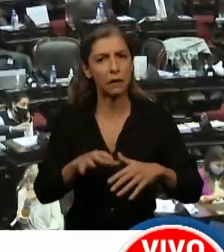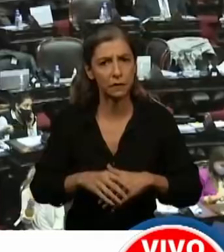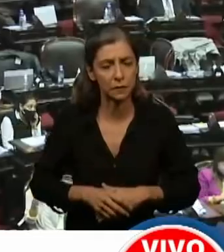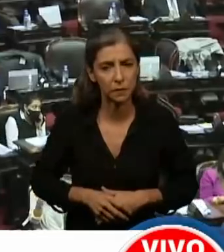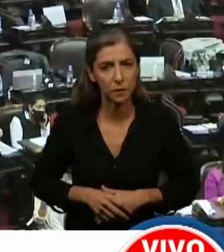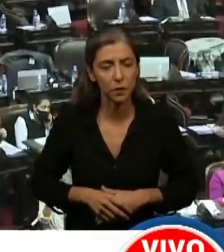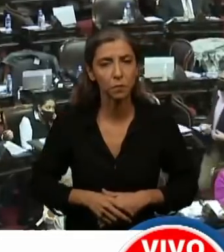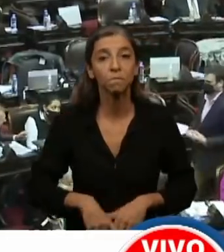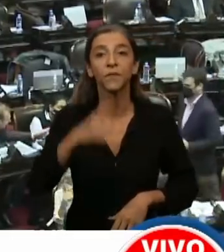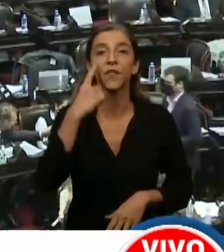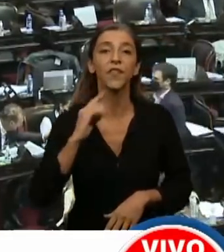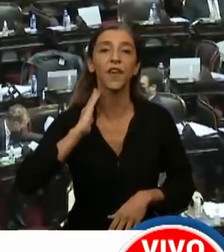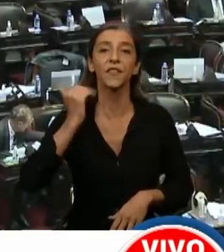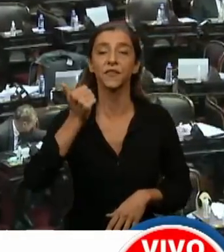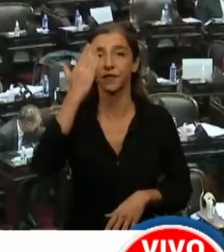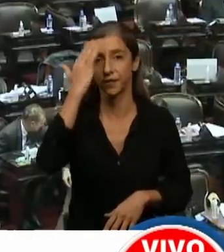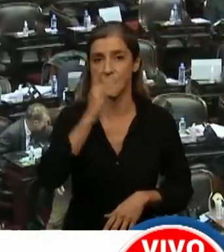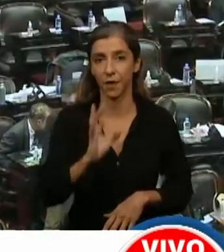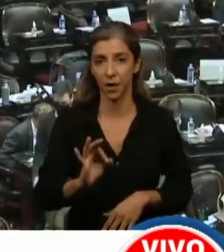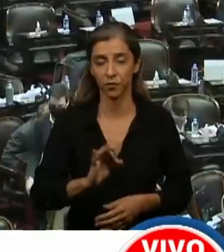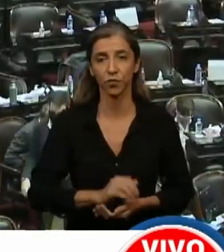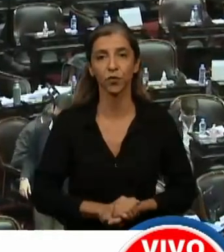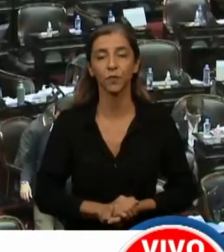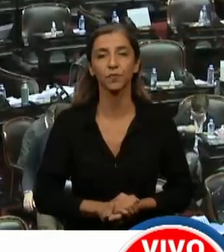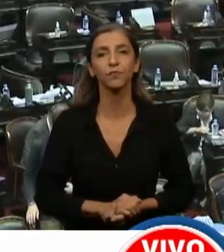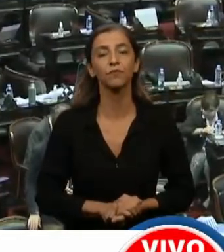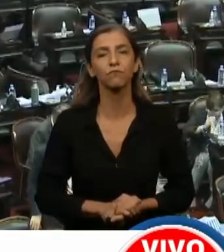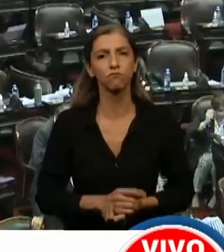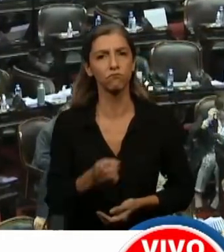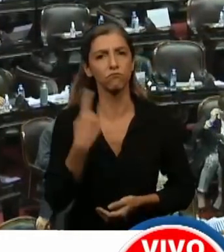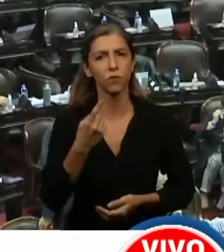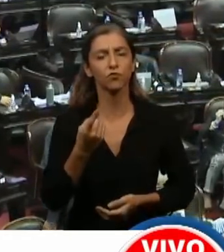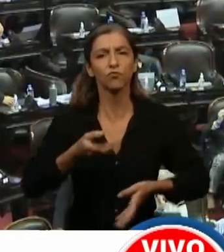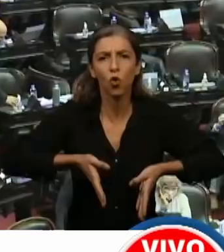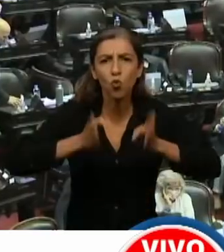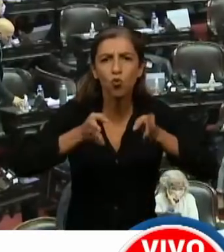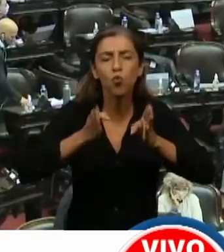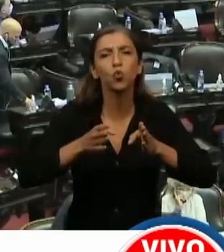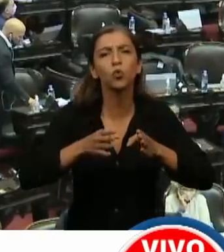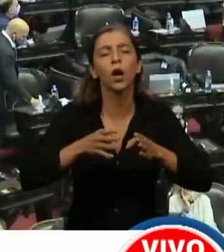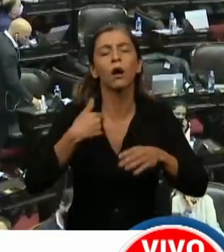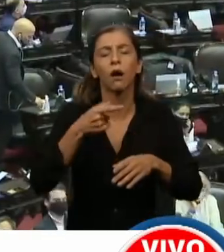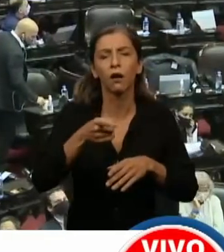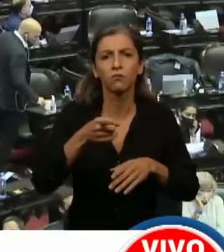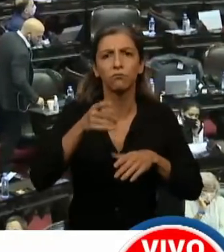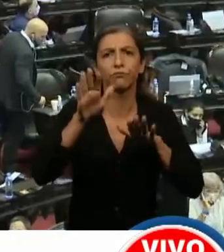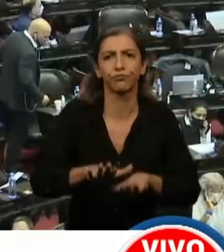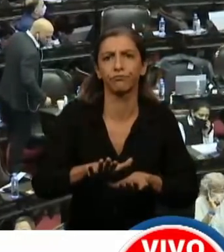El día 16 de marzo fuimos demorados en una ruta nacional número 11 en